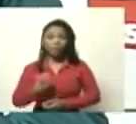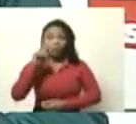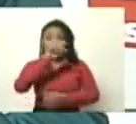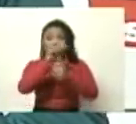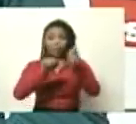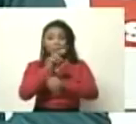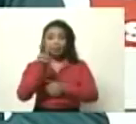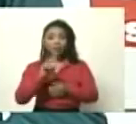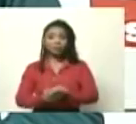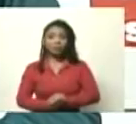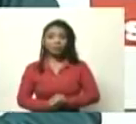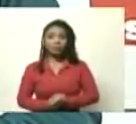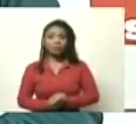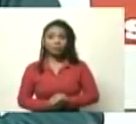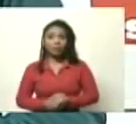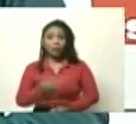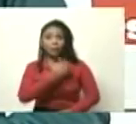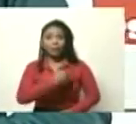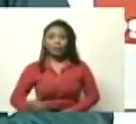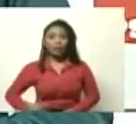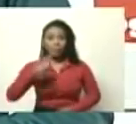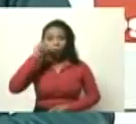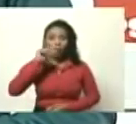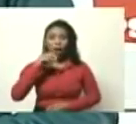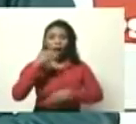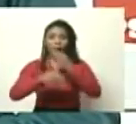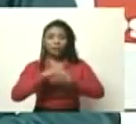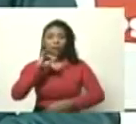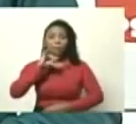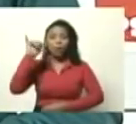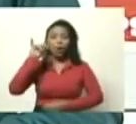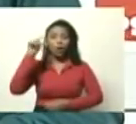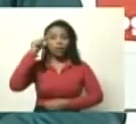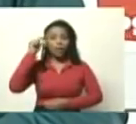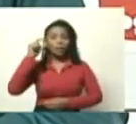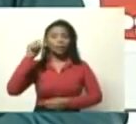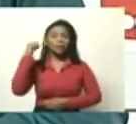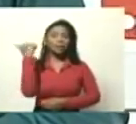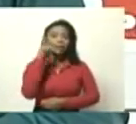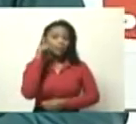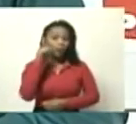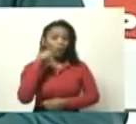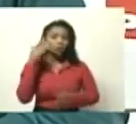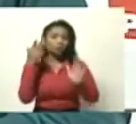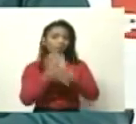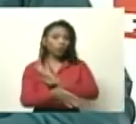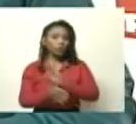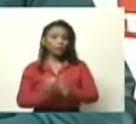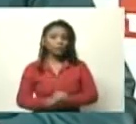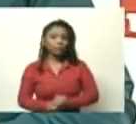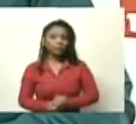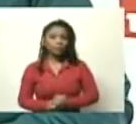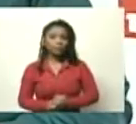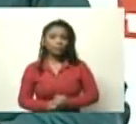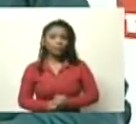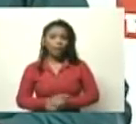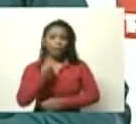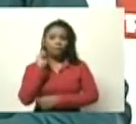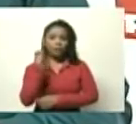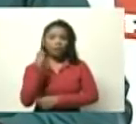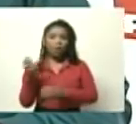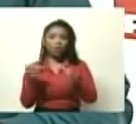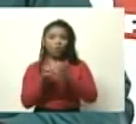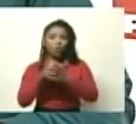vicepresidente, el presidente Nicolás Maduro hacía una denuncia el día sábado sobre el financiamiento de